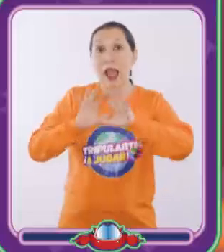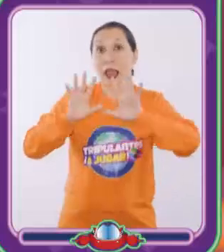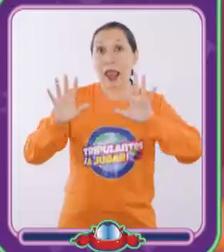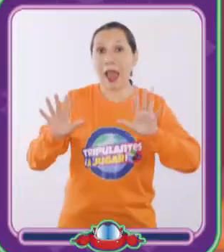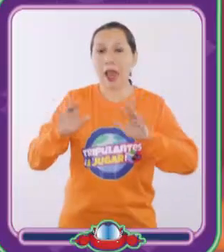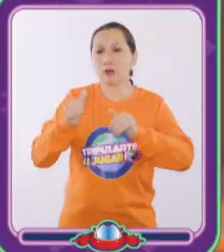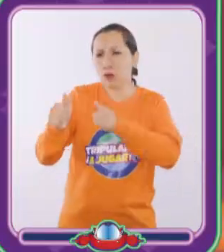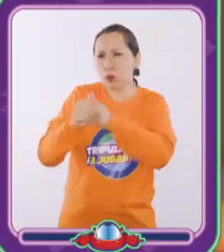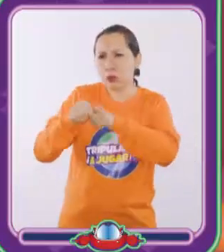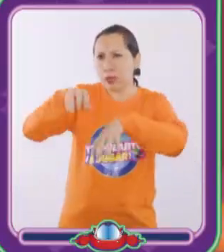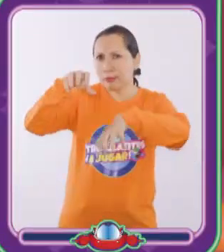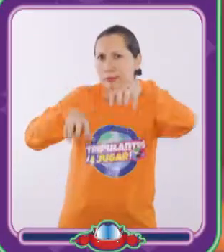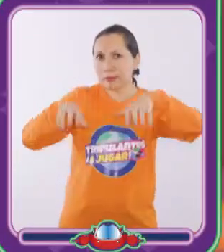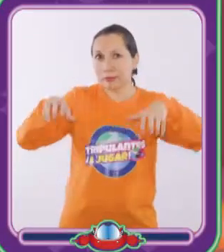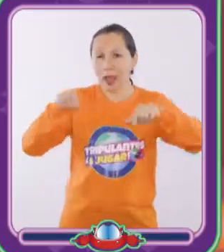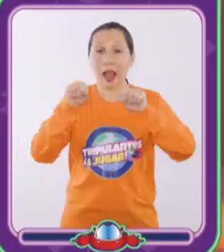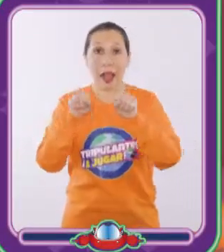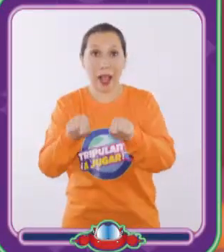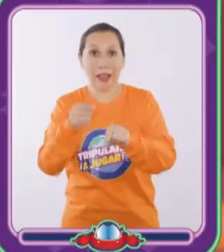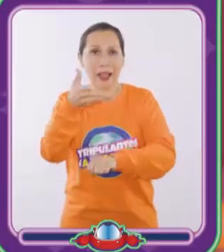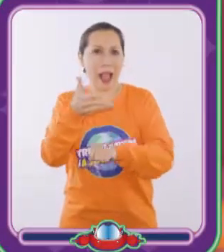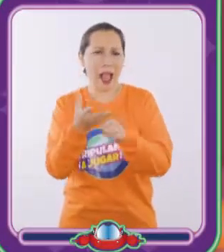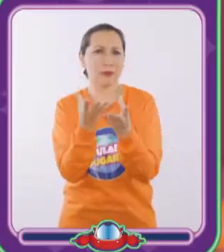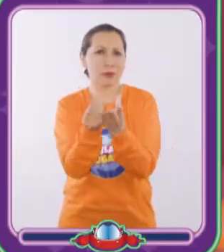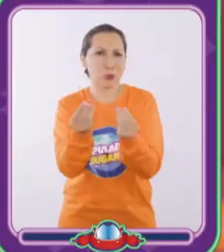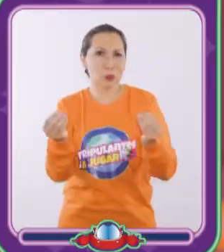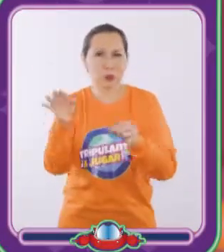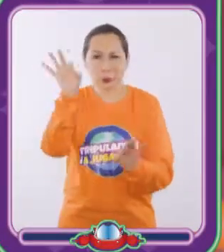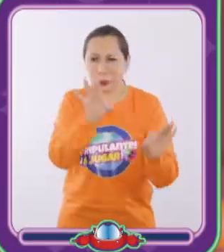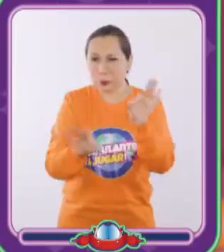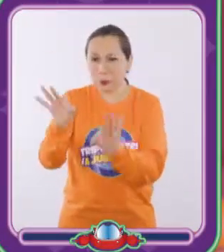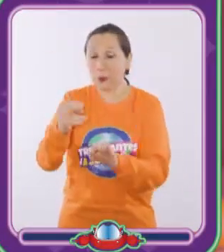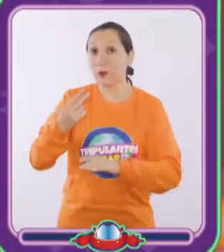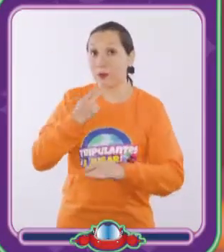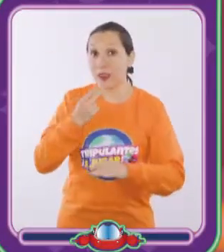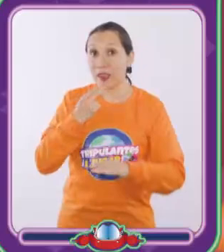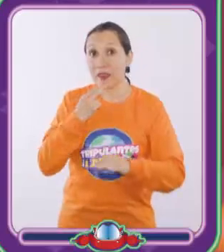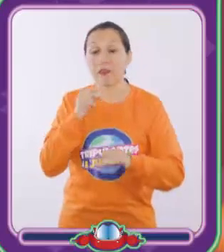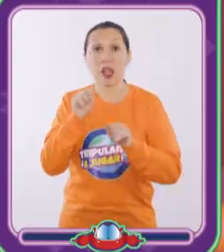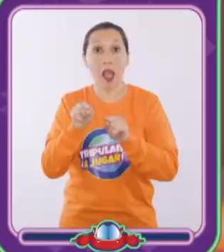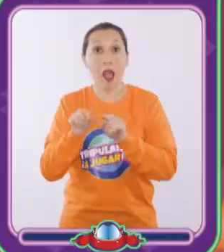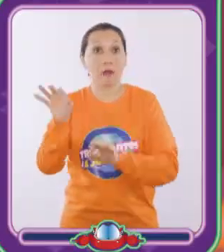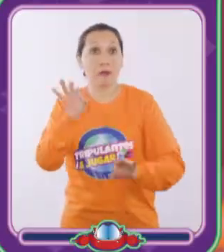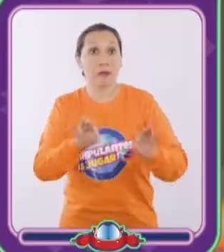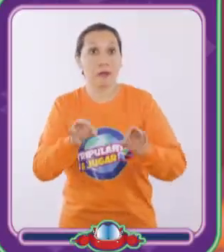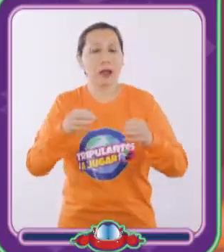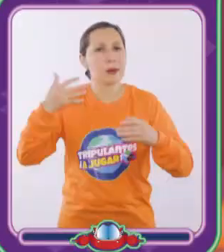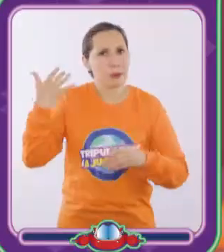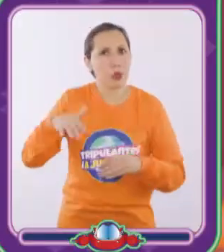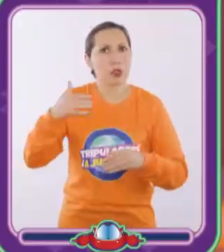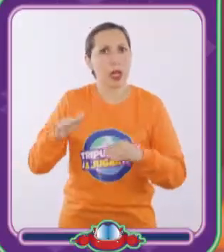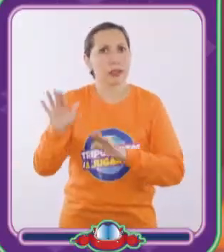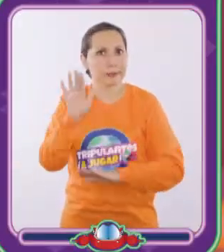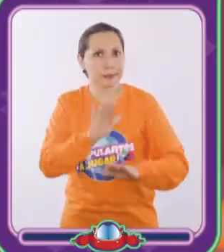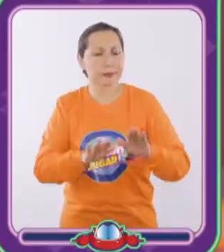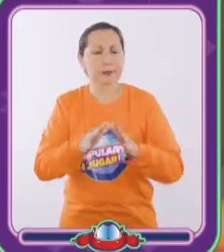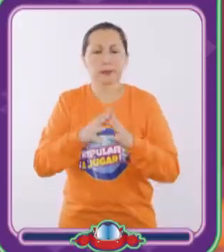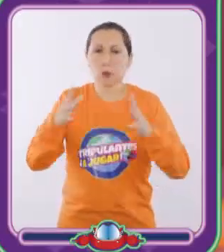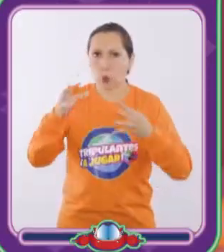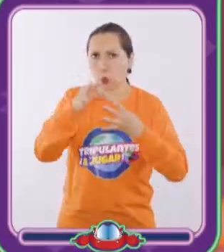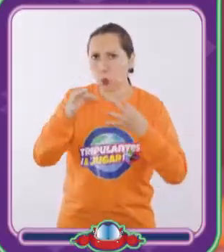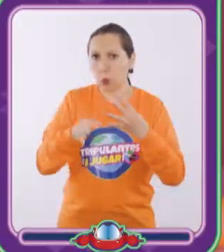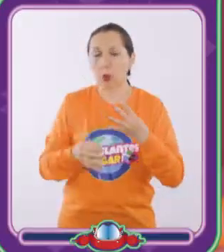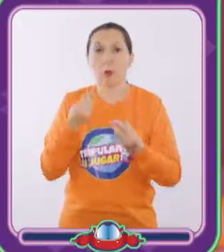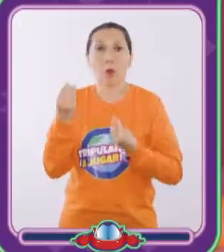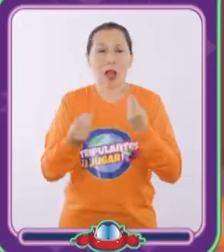Claro y a los pies de la precordillera. Aquí viven muchos insectos. La libertad de estos es fundamental por